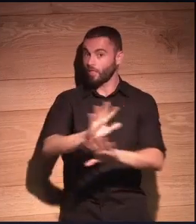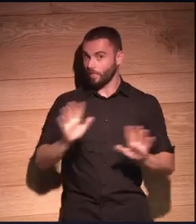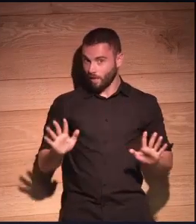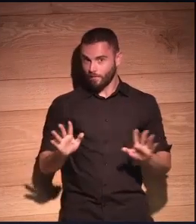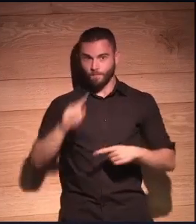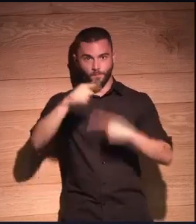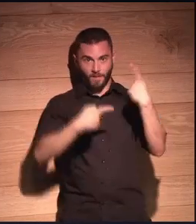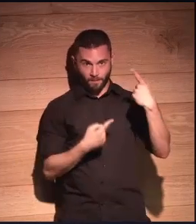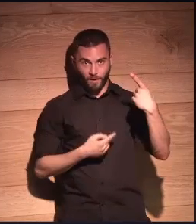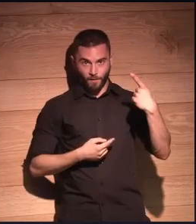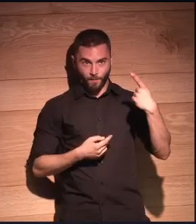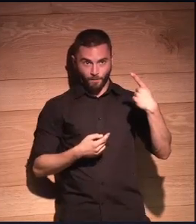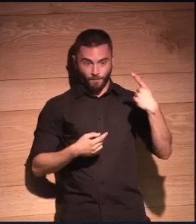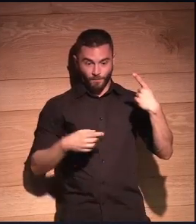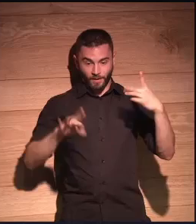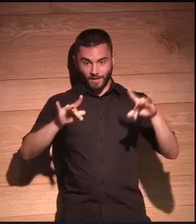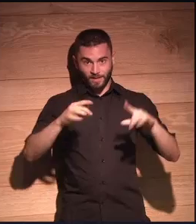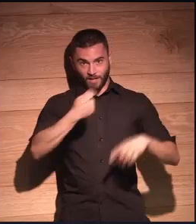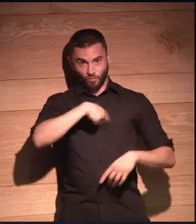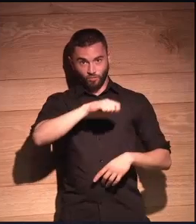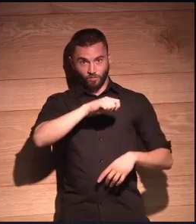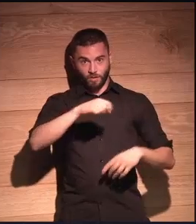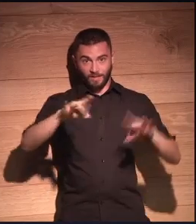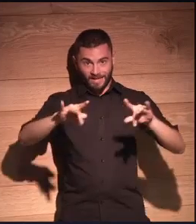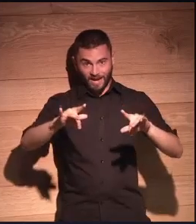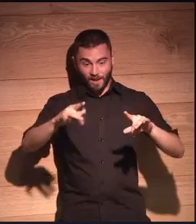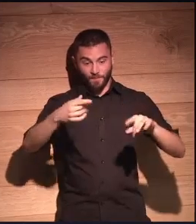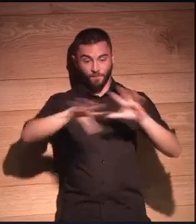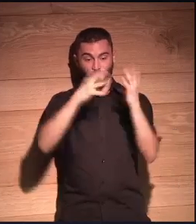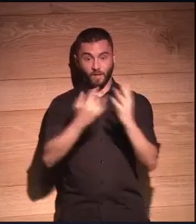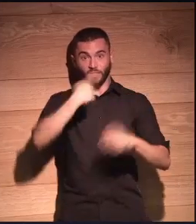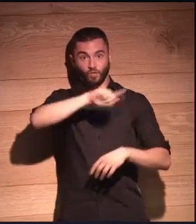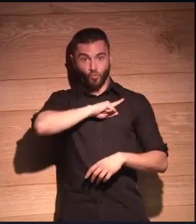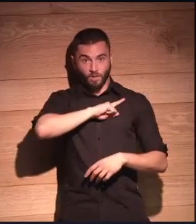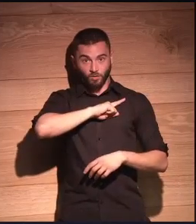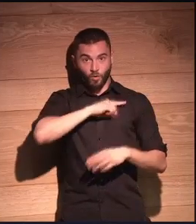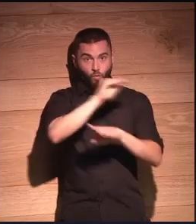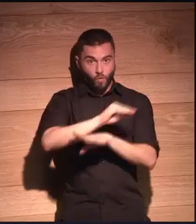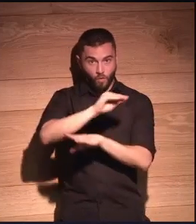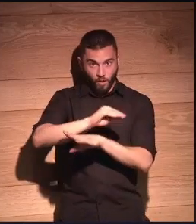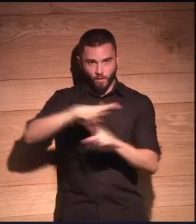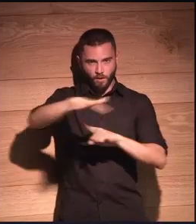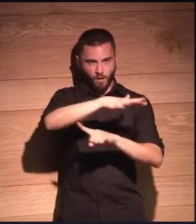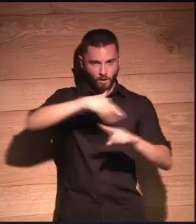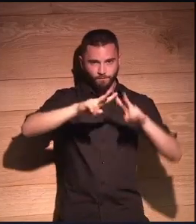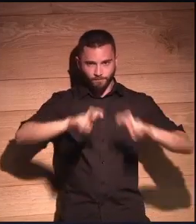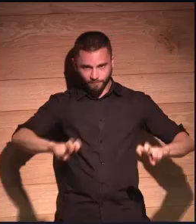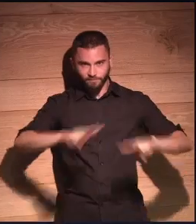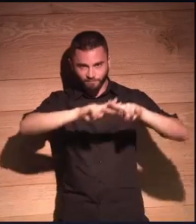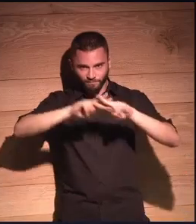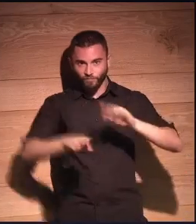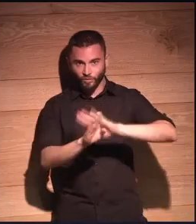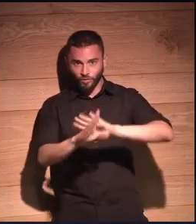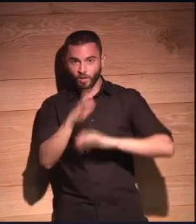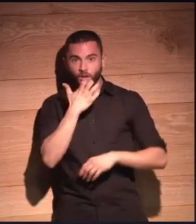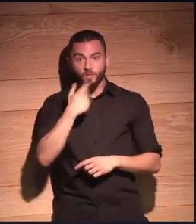Vamos primero a cuidar el planeta que tenemos y obviamente vamos a seguir explorando nuestro entorno, porque como astrofísica, si